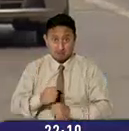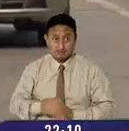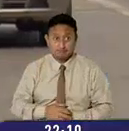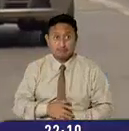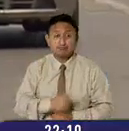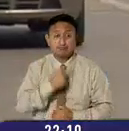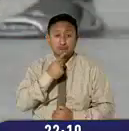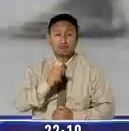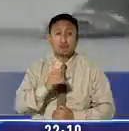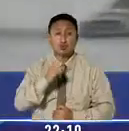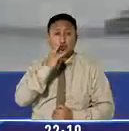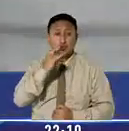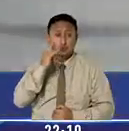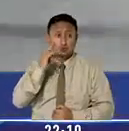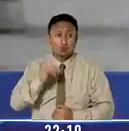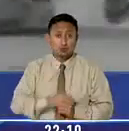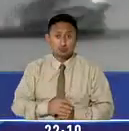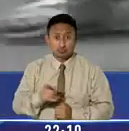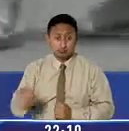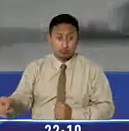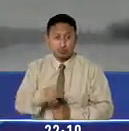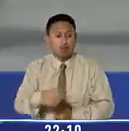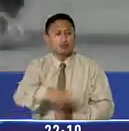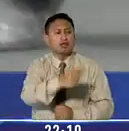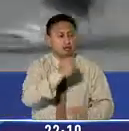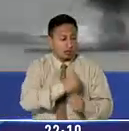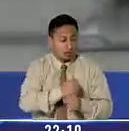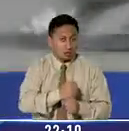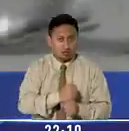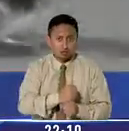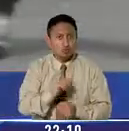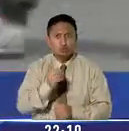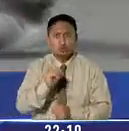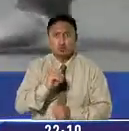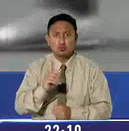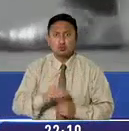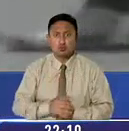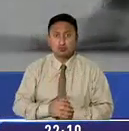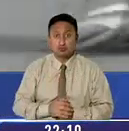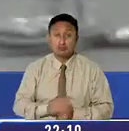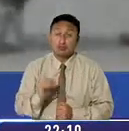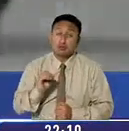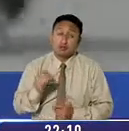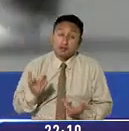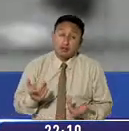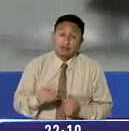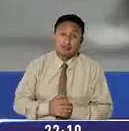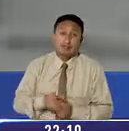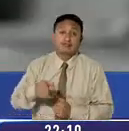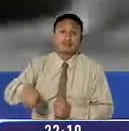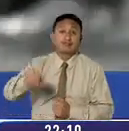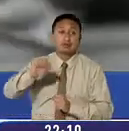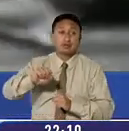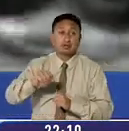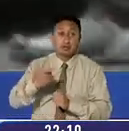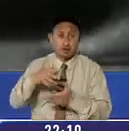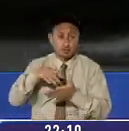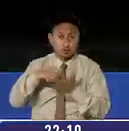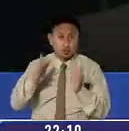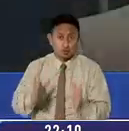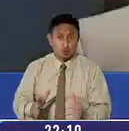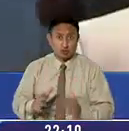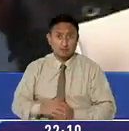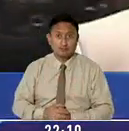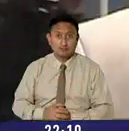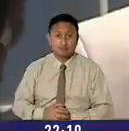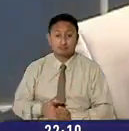que los pequeños no eran sometidos al trabajo infantil y que incluso estaban dedicados a estudiar.